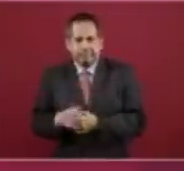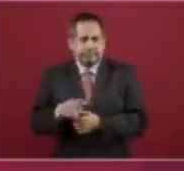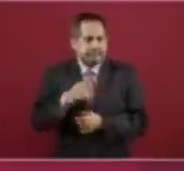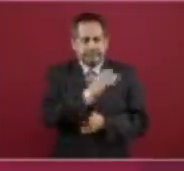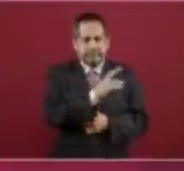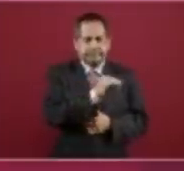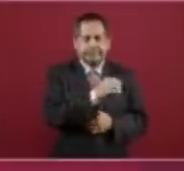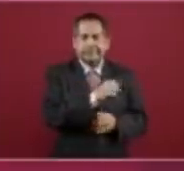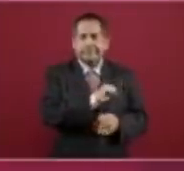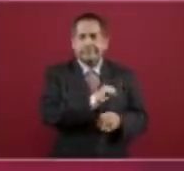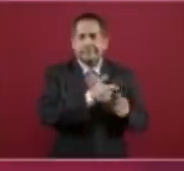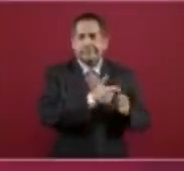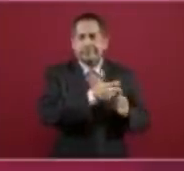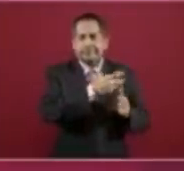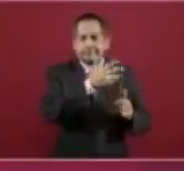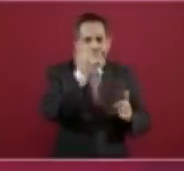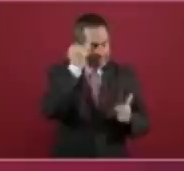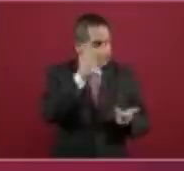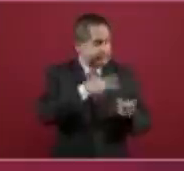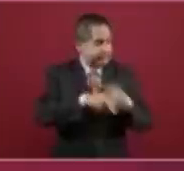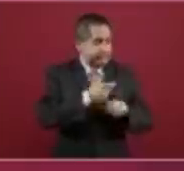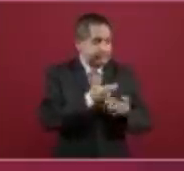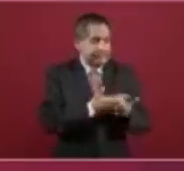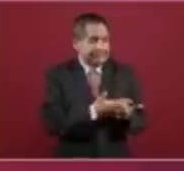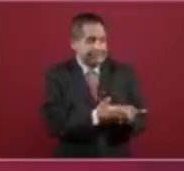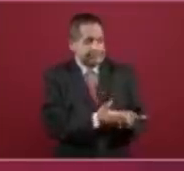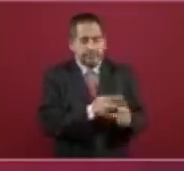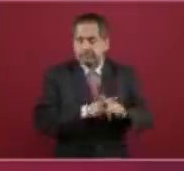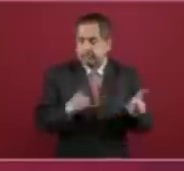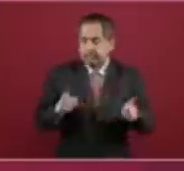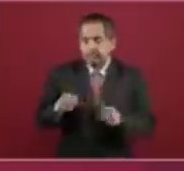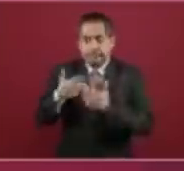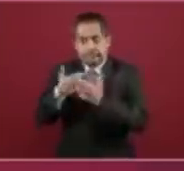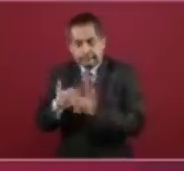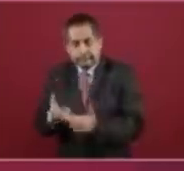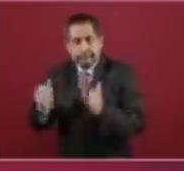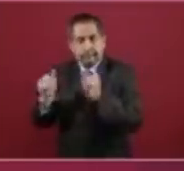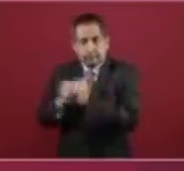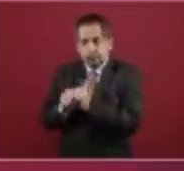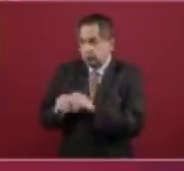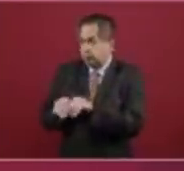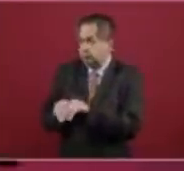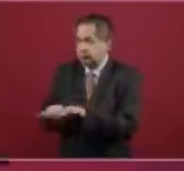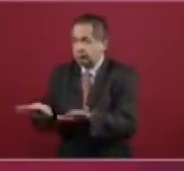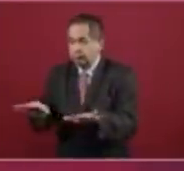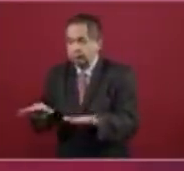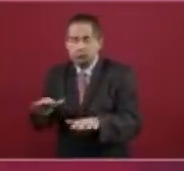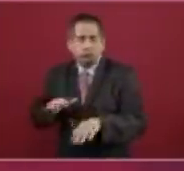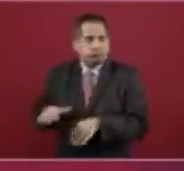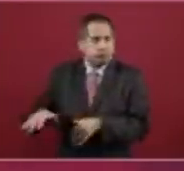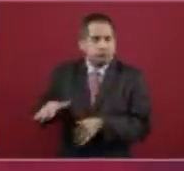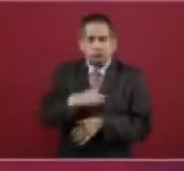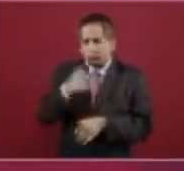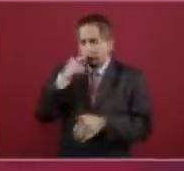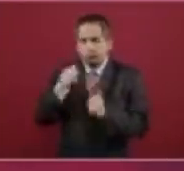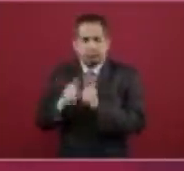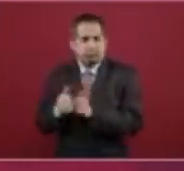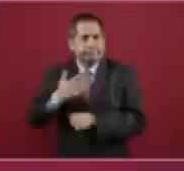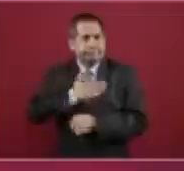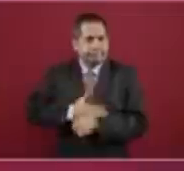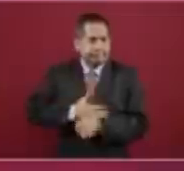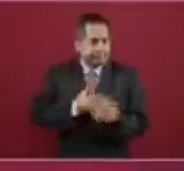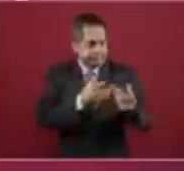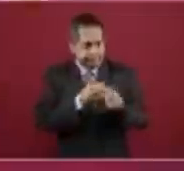es crear riqueza, el desarrollo es crear riqueza y distribuir con justicia la